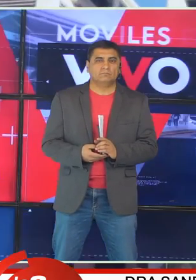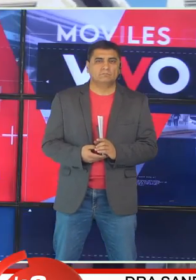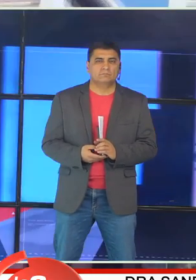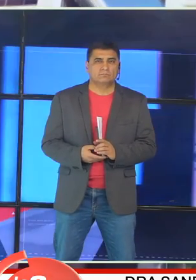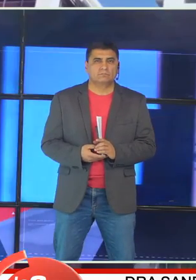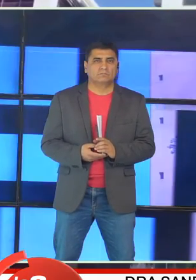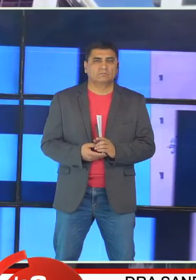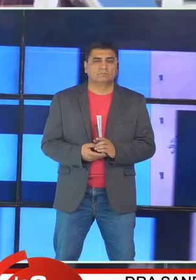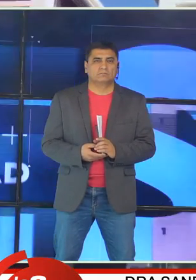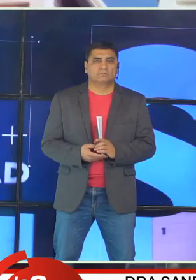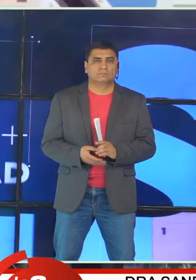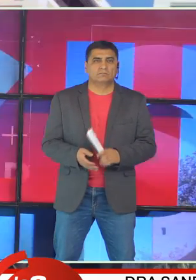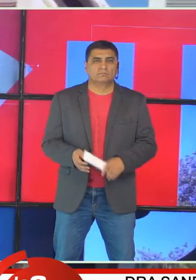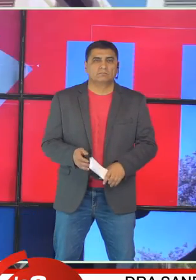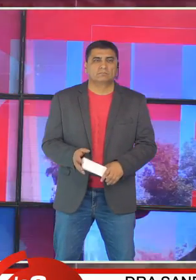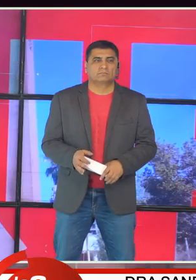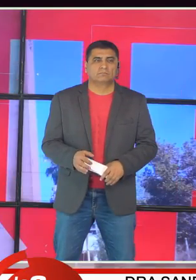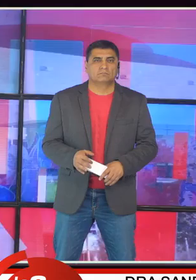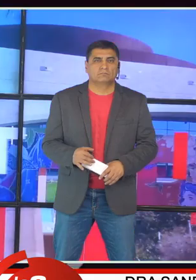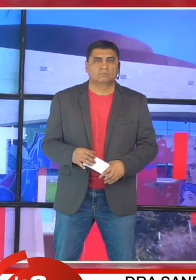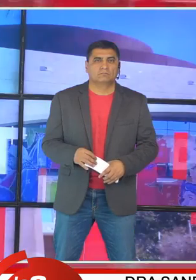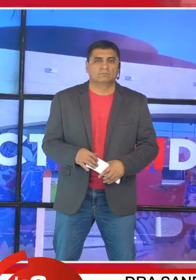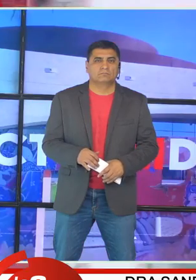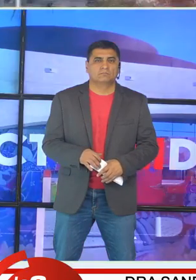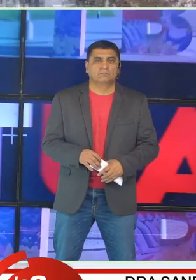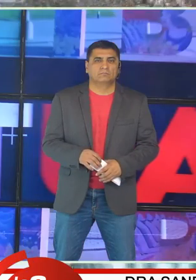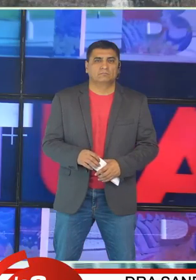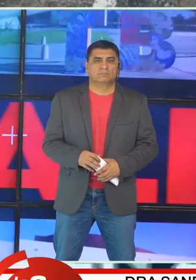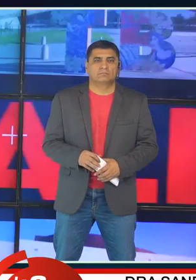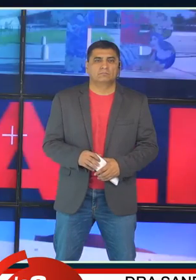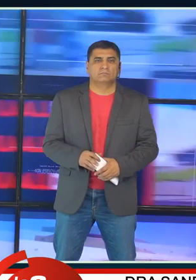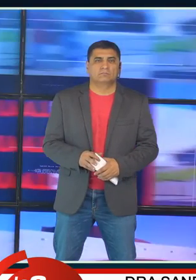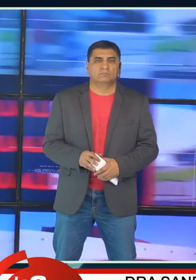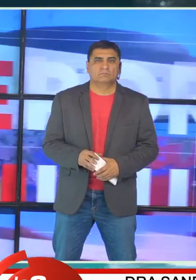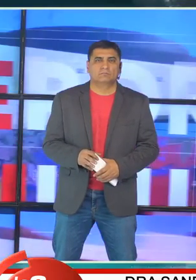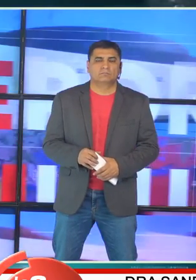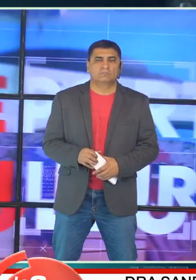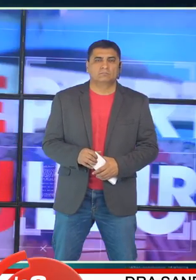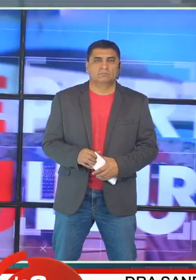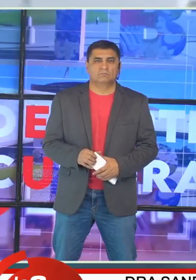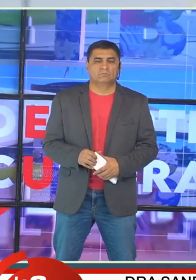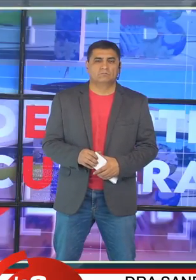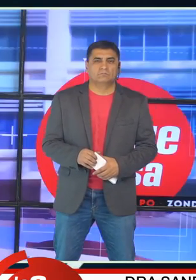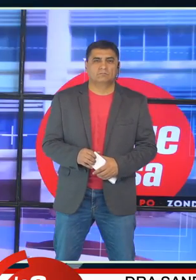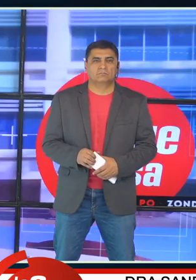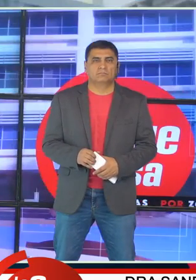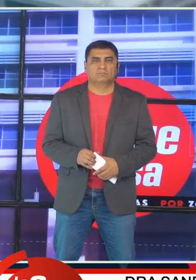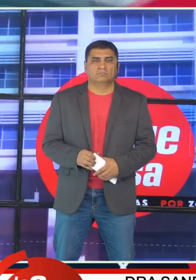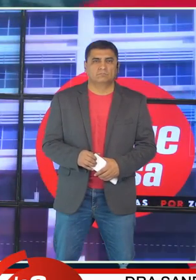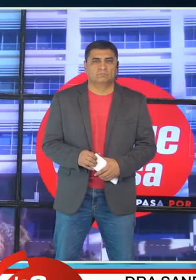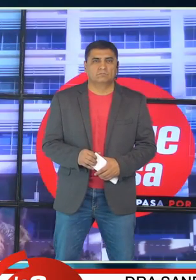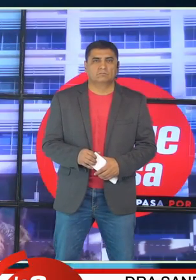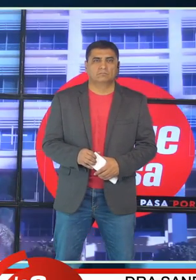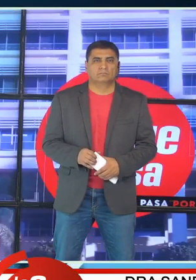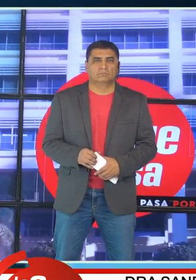habían empezado las capacitaciones, justamente. Es así. Bueno, quería preguntarle, ¿cuándo ya estará en funcionamiento y